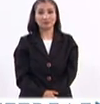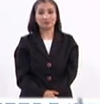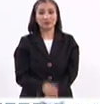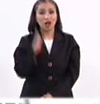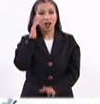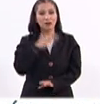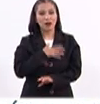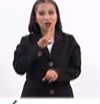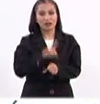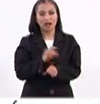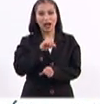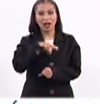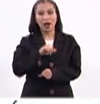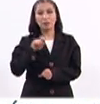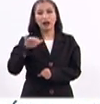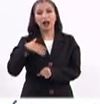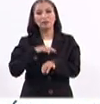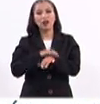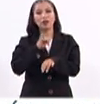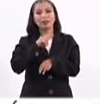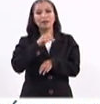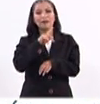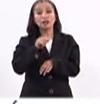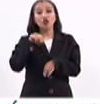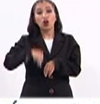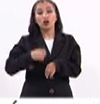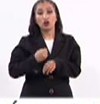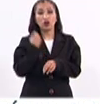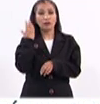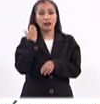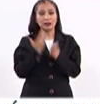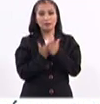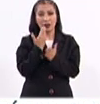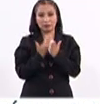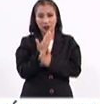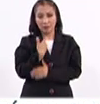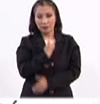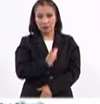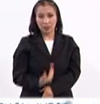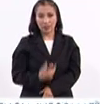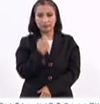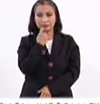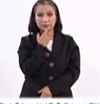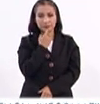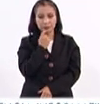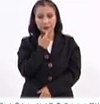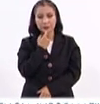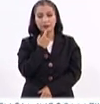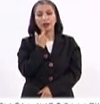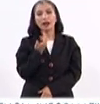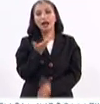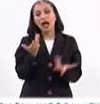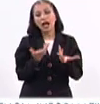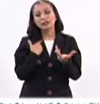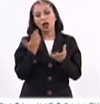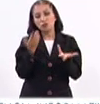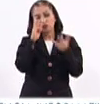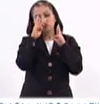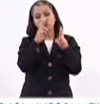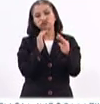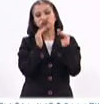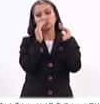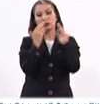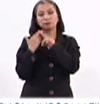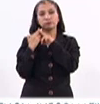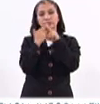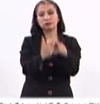¿Qué tal? Muy buenos días, Ana Omar, amigos de Interfaz. Hoy en la conferencia matutina, el presidente Andrés Manuel López Obrador realizó una ceremonia